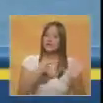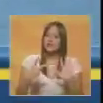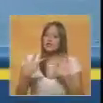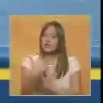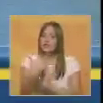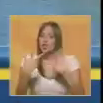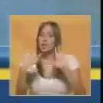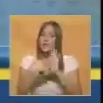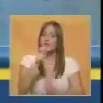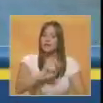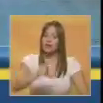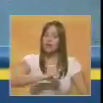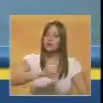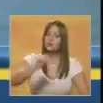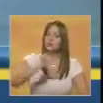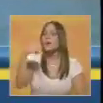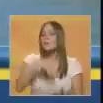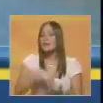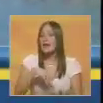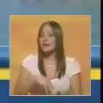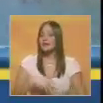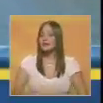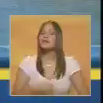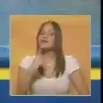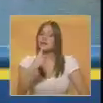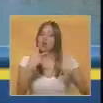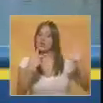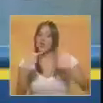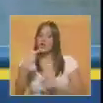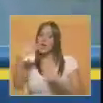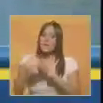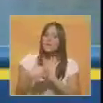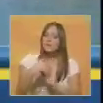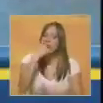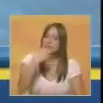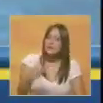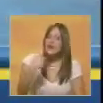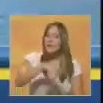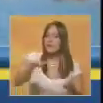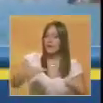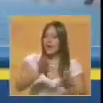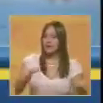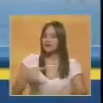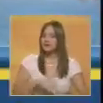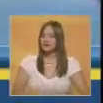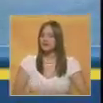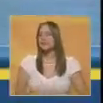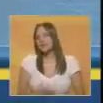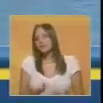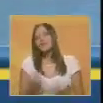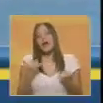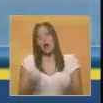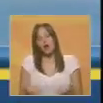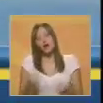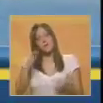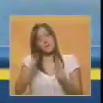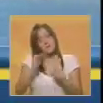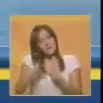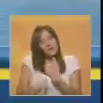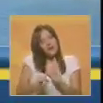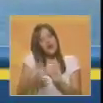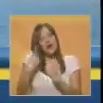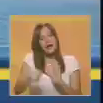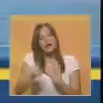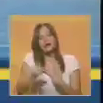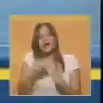...1.758.000 personas se han desplazado por el estado Miranda. 182.000 han visitado las playas. A pesar de hasta ahora haber disminuido la cantidad